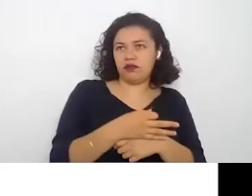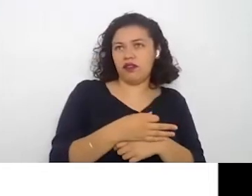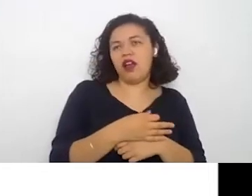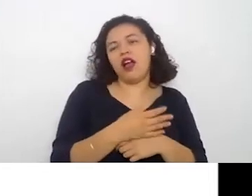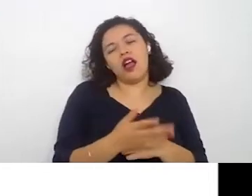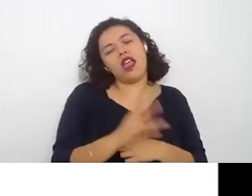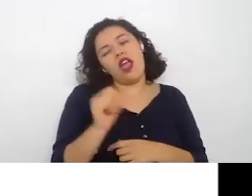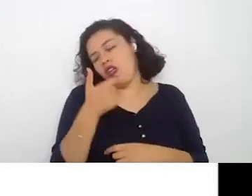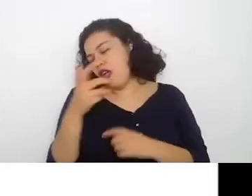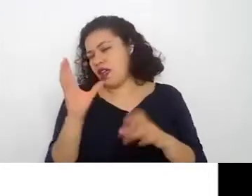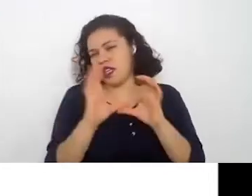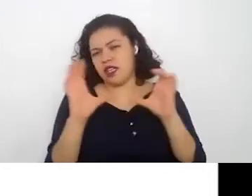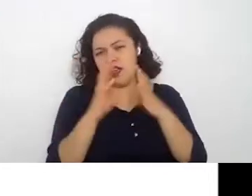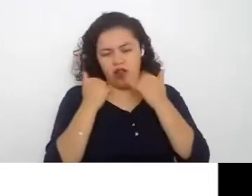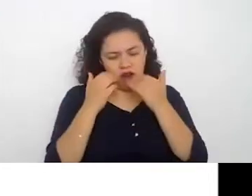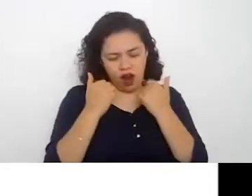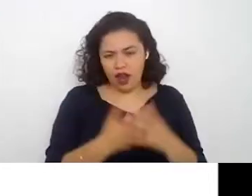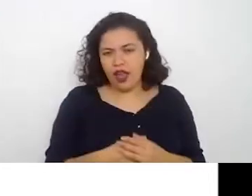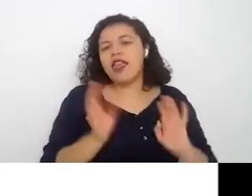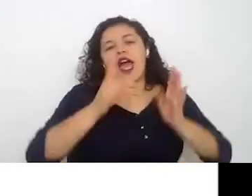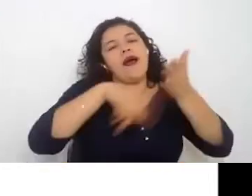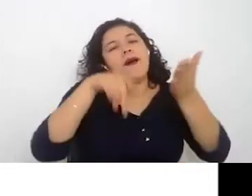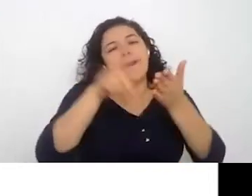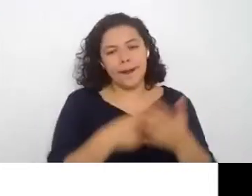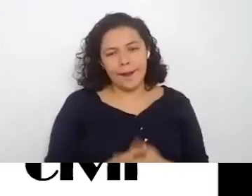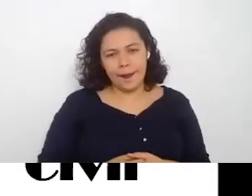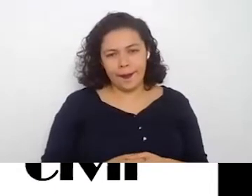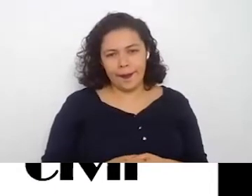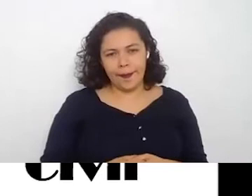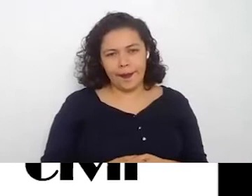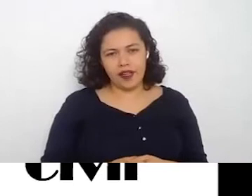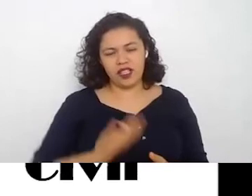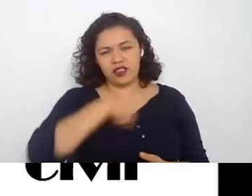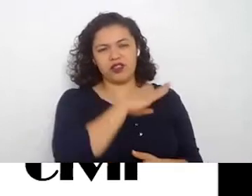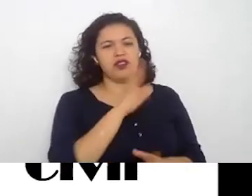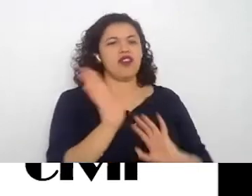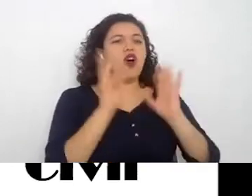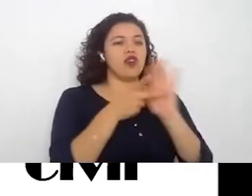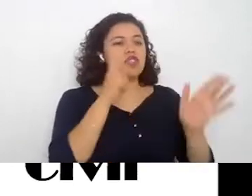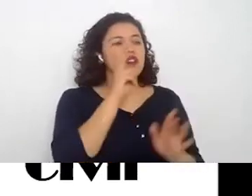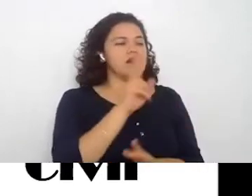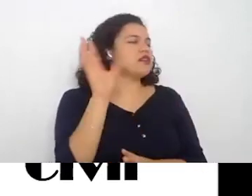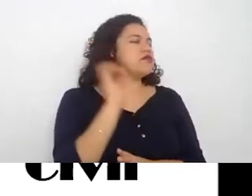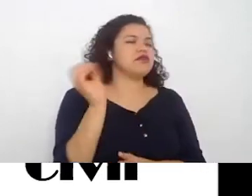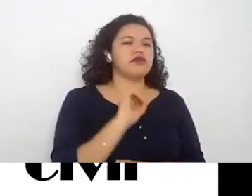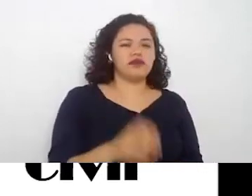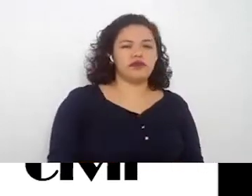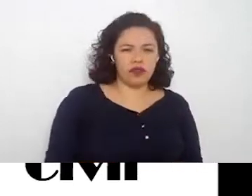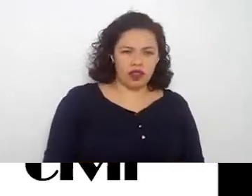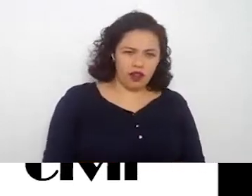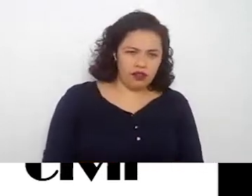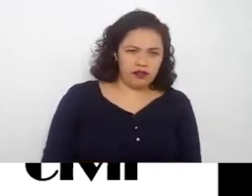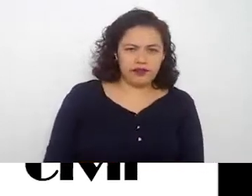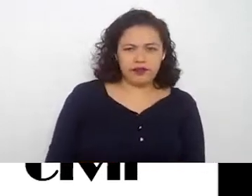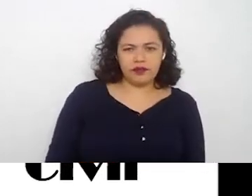más de esta certificación, se cancela y no la veremos más, ¿ok? Bueno, aquí tenemos